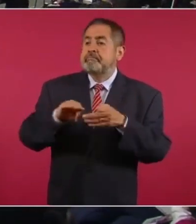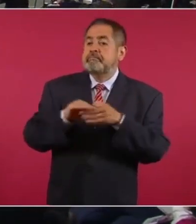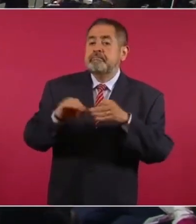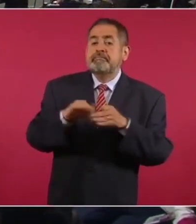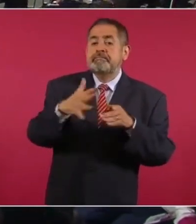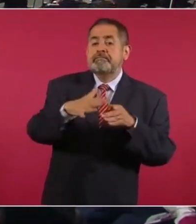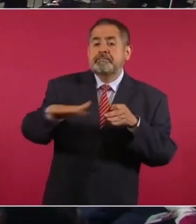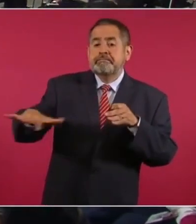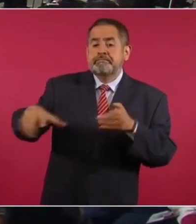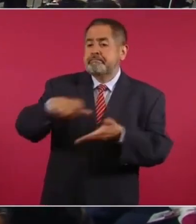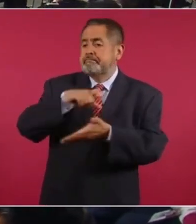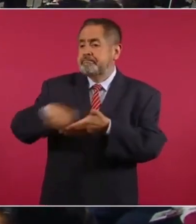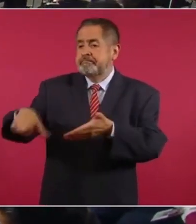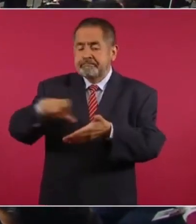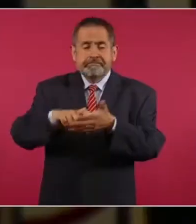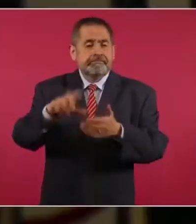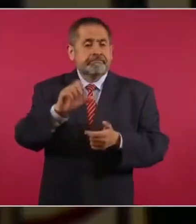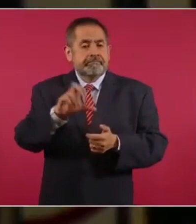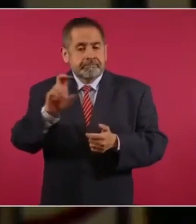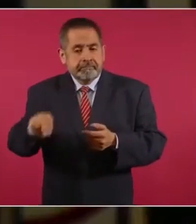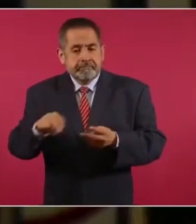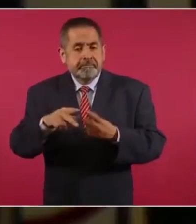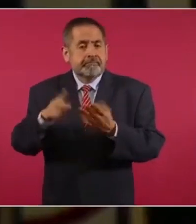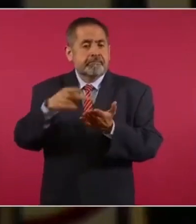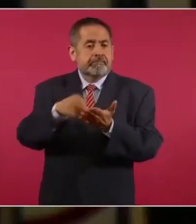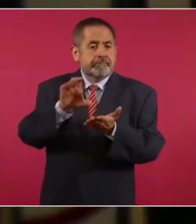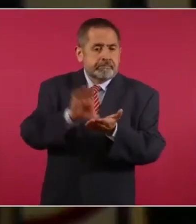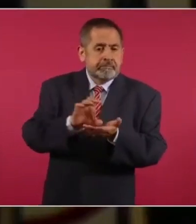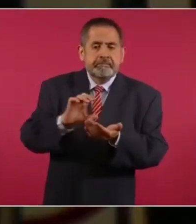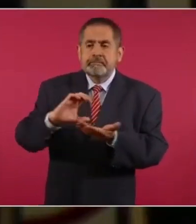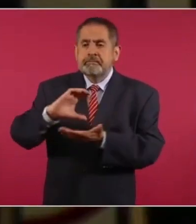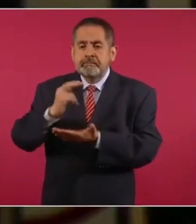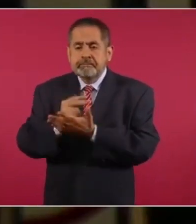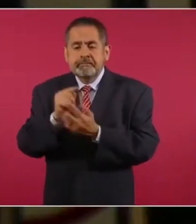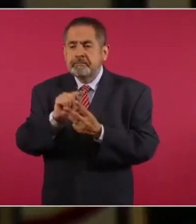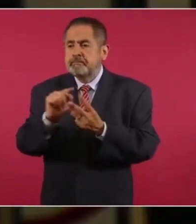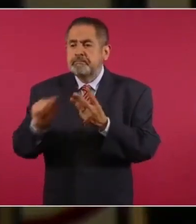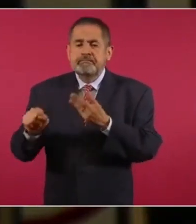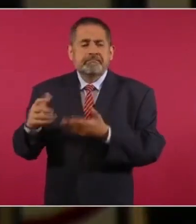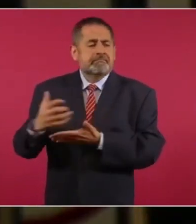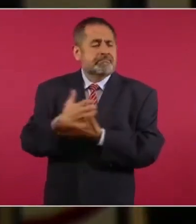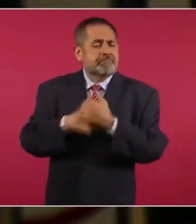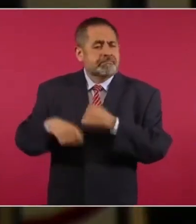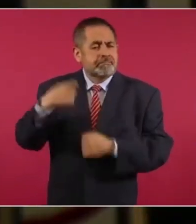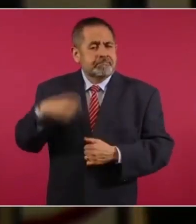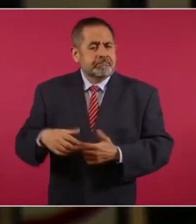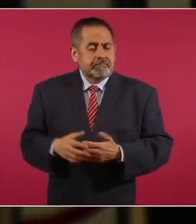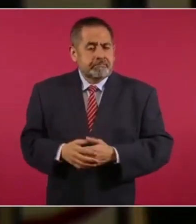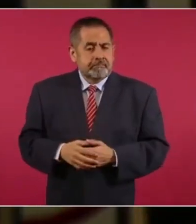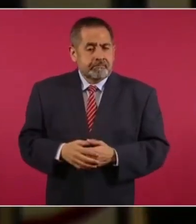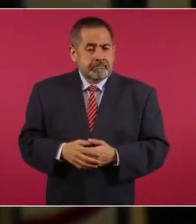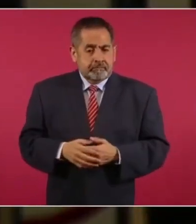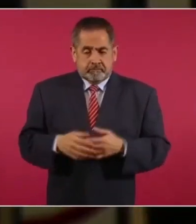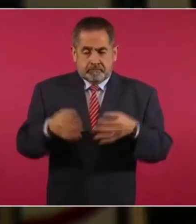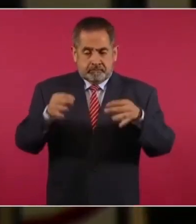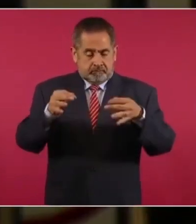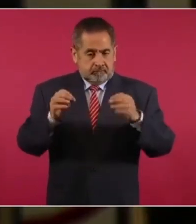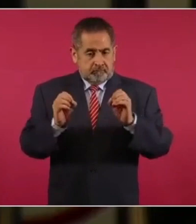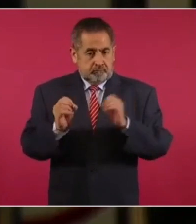tanto en Cancún, Playa del Carmen y Chetumal. Documentos oficiales del gobierno